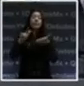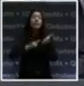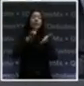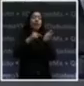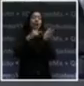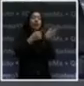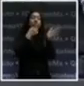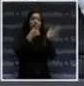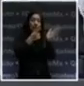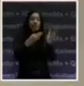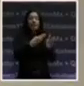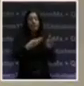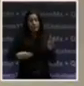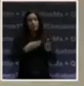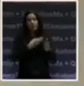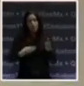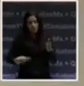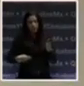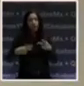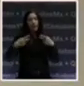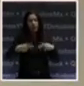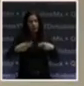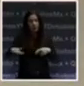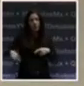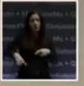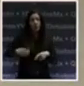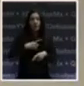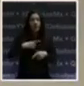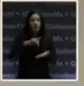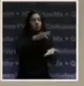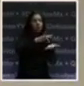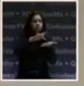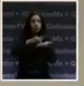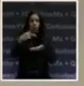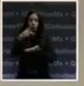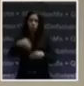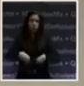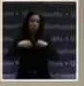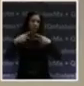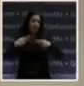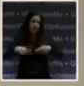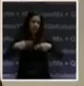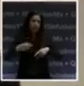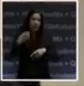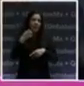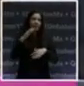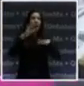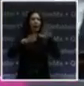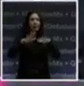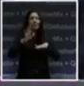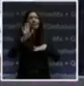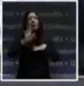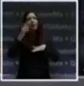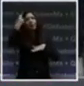y sus regidores deben de promover que se mejore la calidad de vida de los ciudadanos. A veces parece que esto es solamente teoría. Son